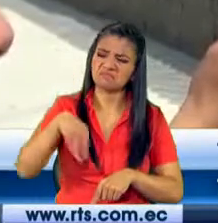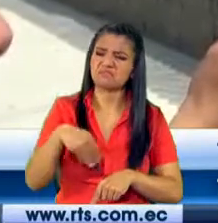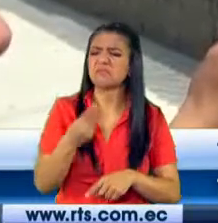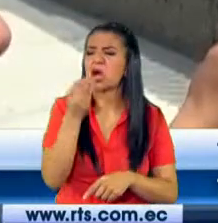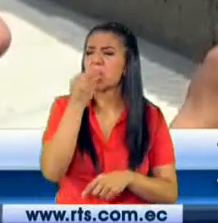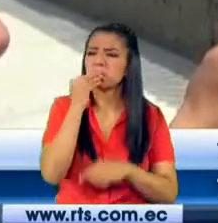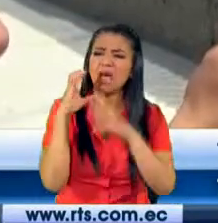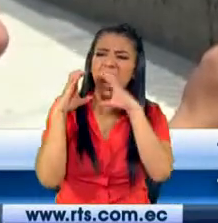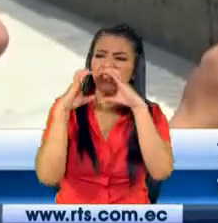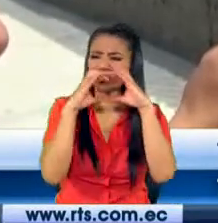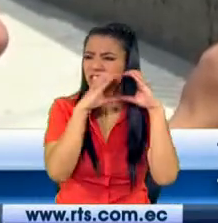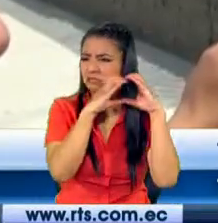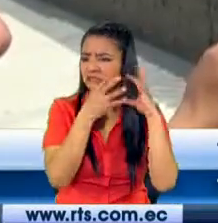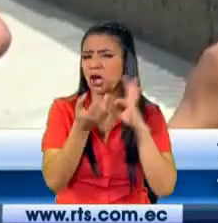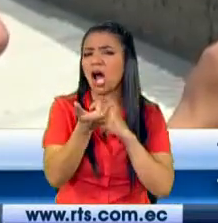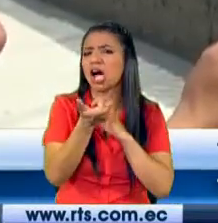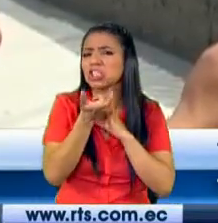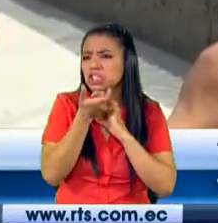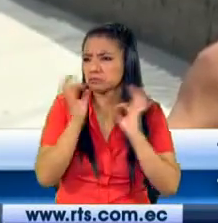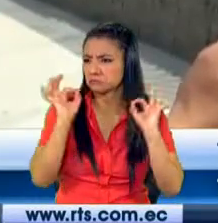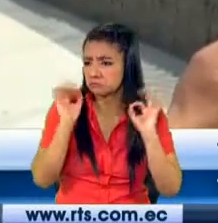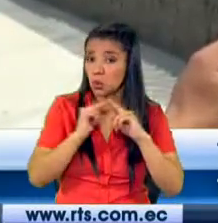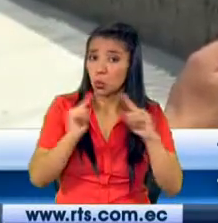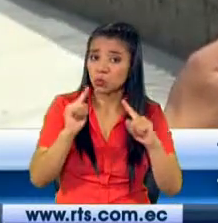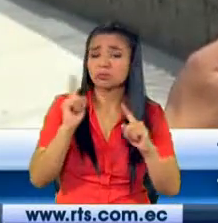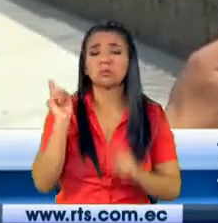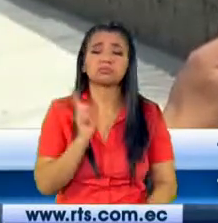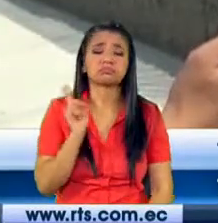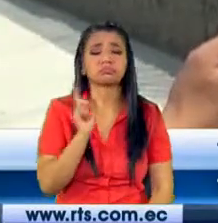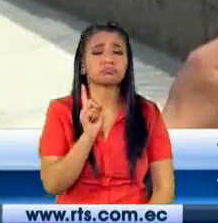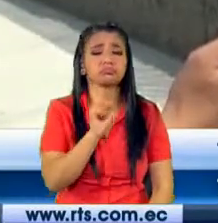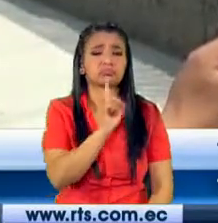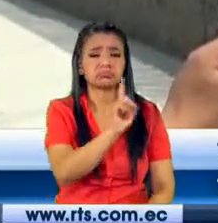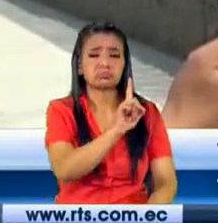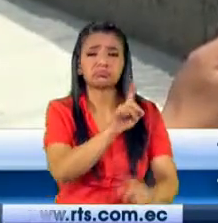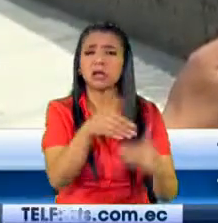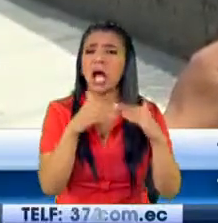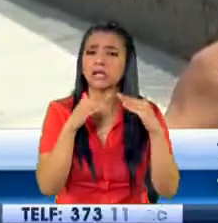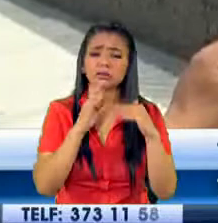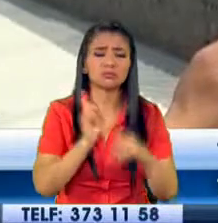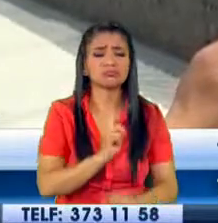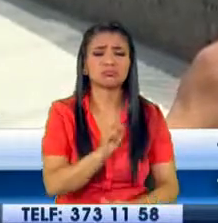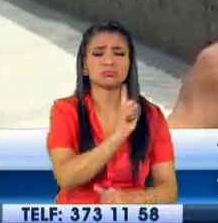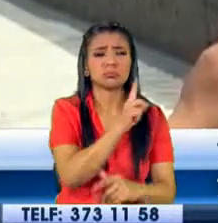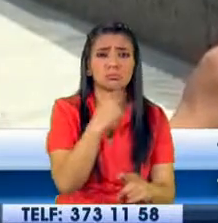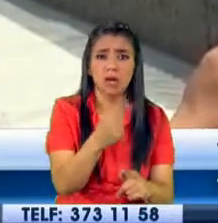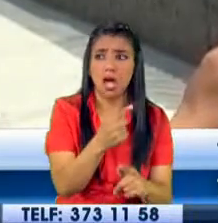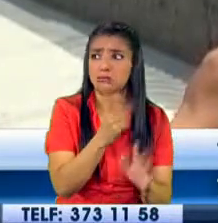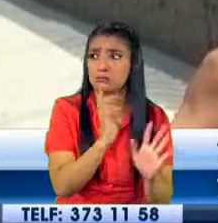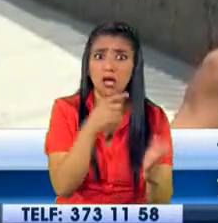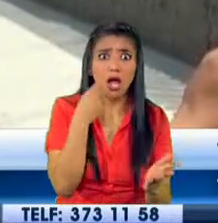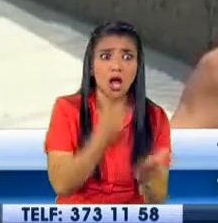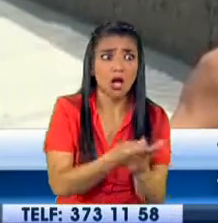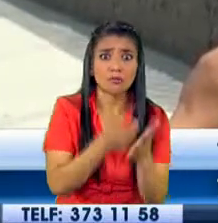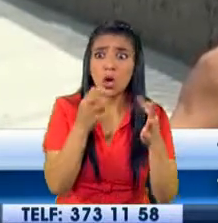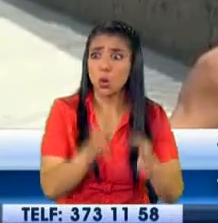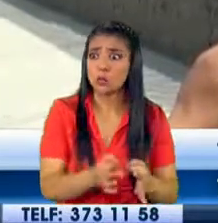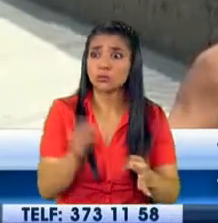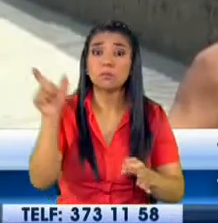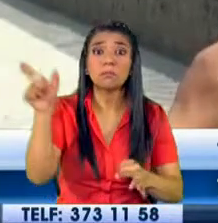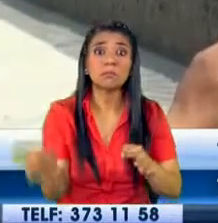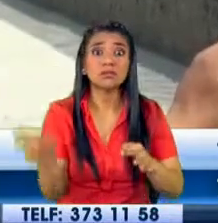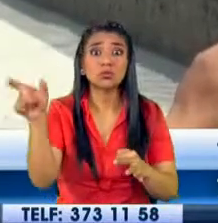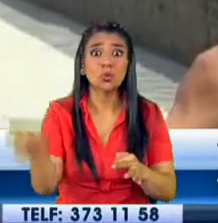una hamburguesa, un hot dog, y en el trayecto que él va de la casa a la esquina, parece que pasaron unos